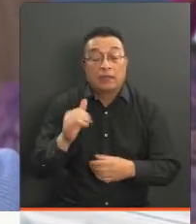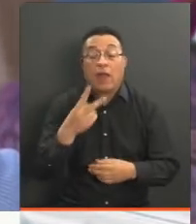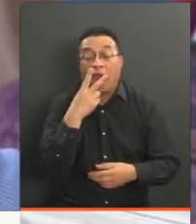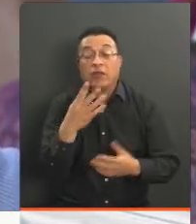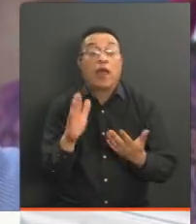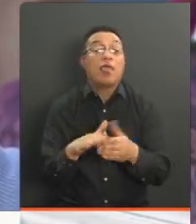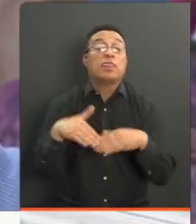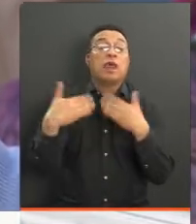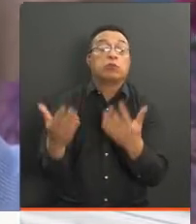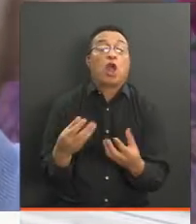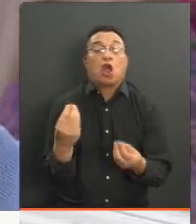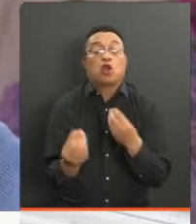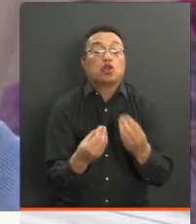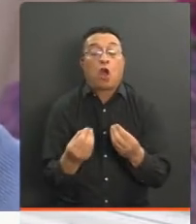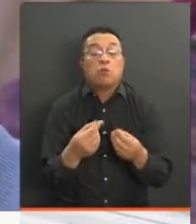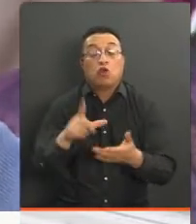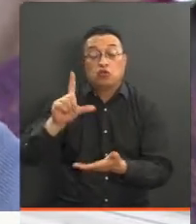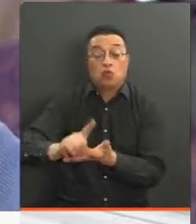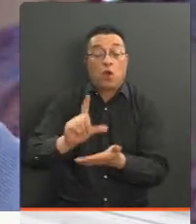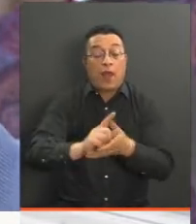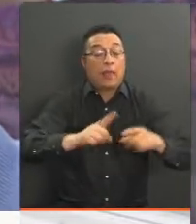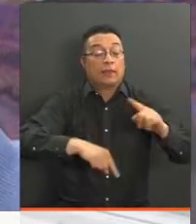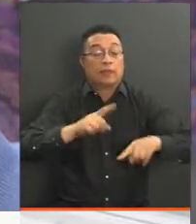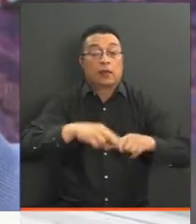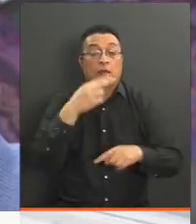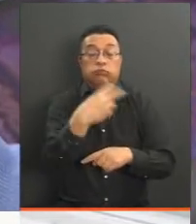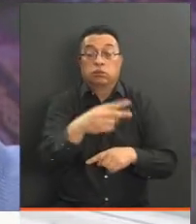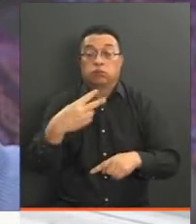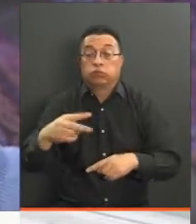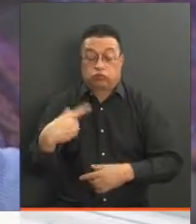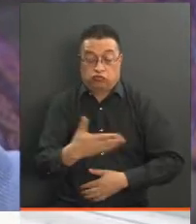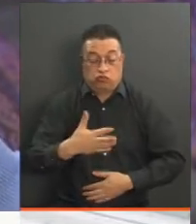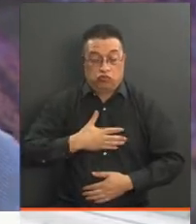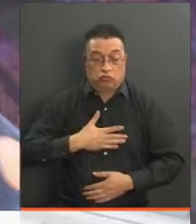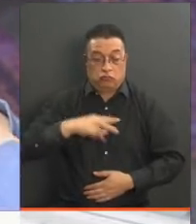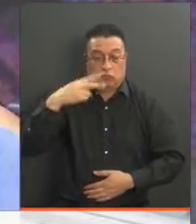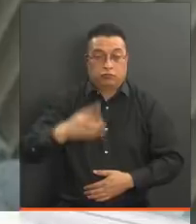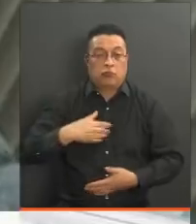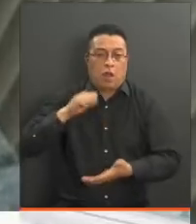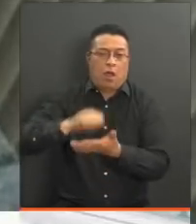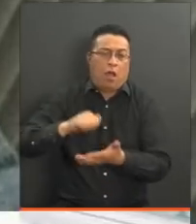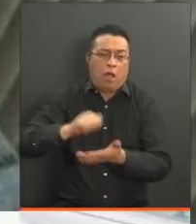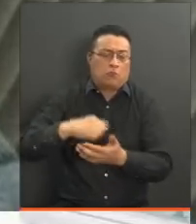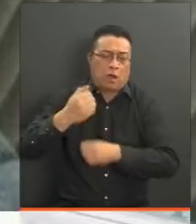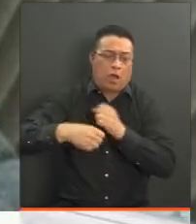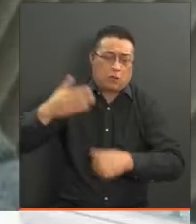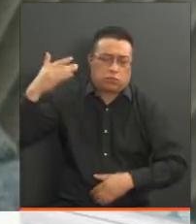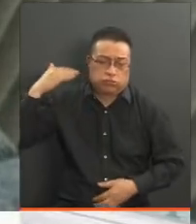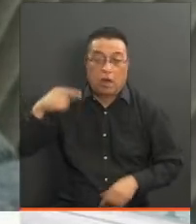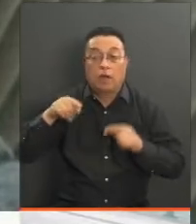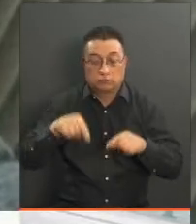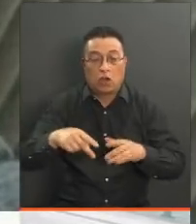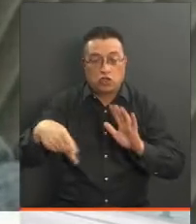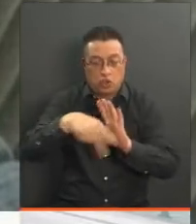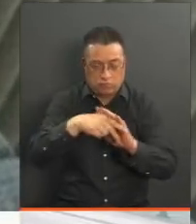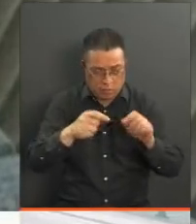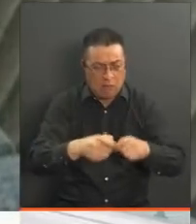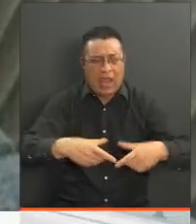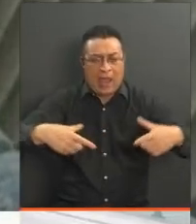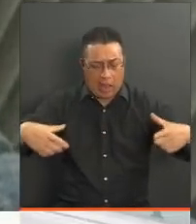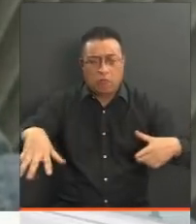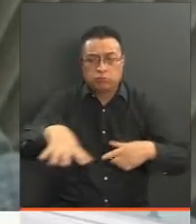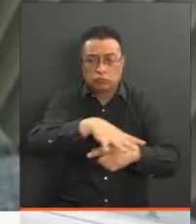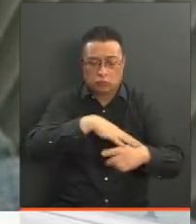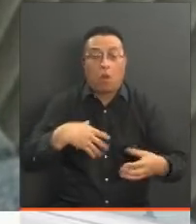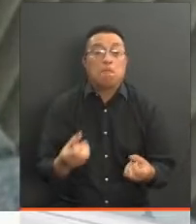establecen los espacios territoriales que de una manera nosotros los pueblos hemos reclamado permanentemente. Una norma amplia, ambigua como esta, va a